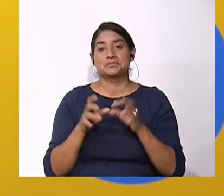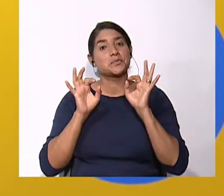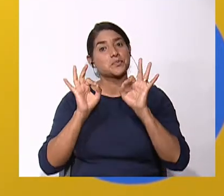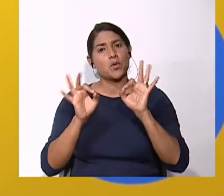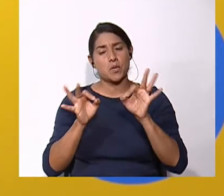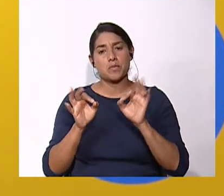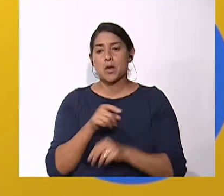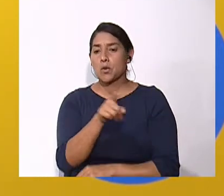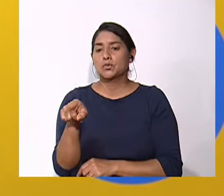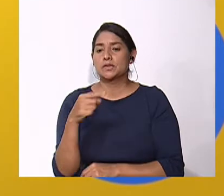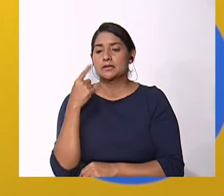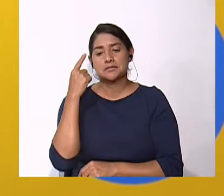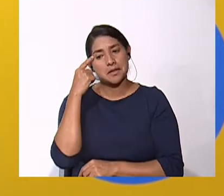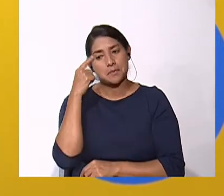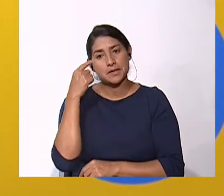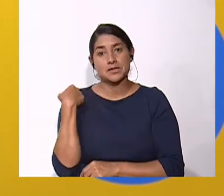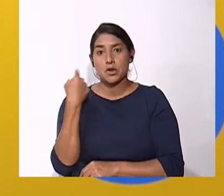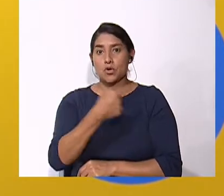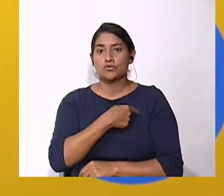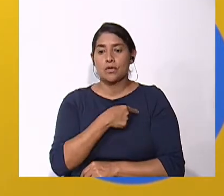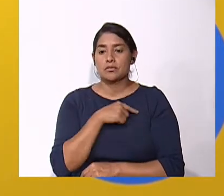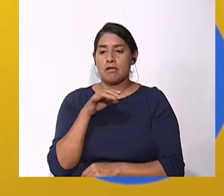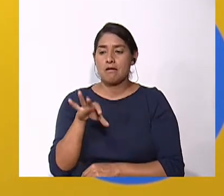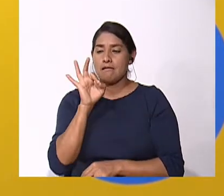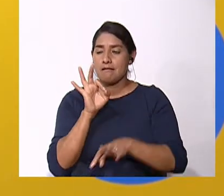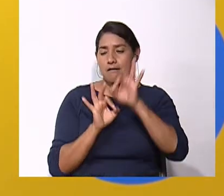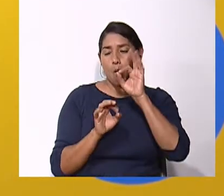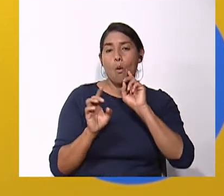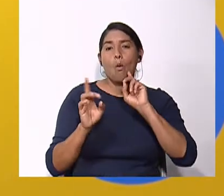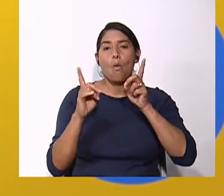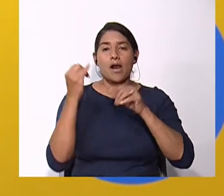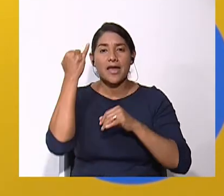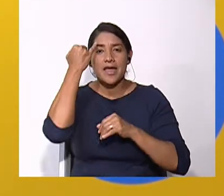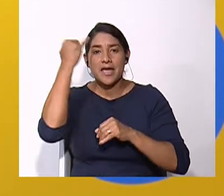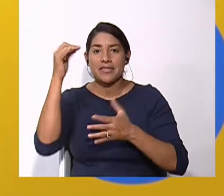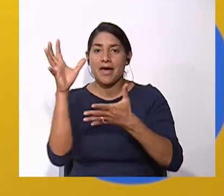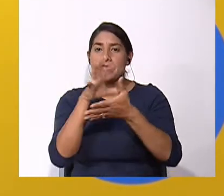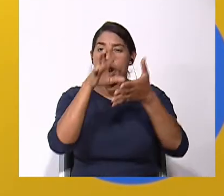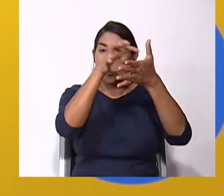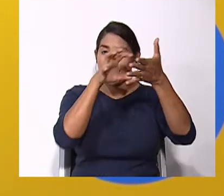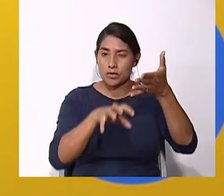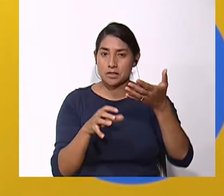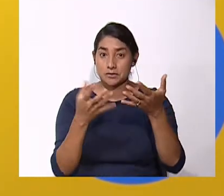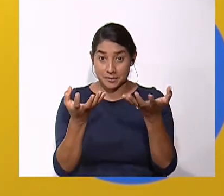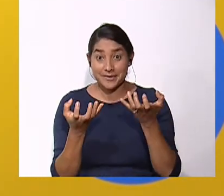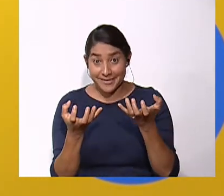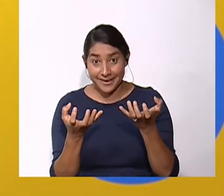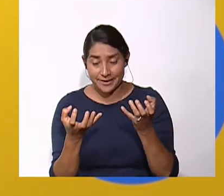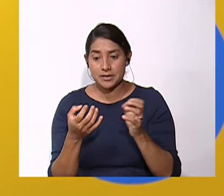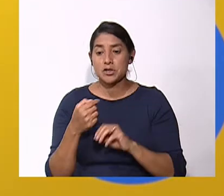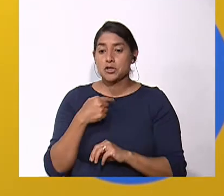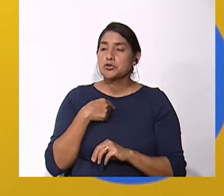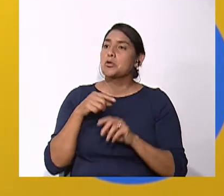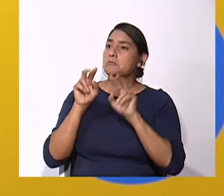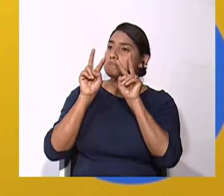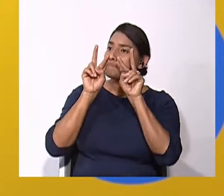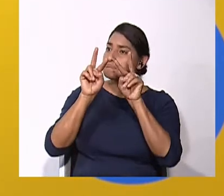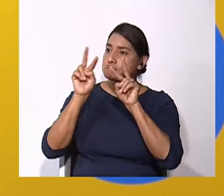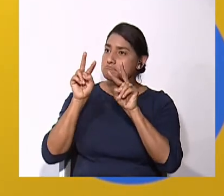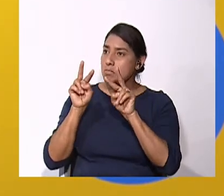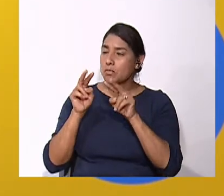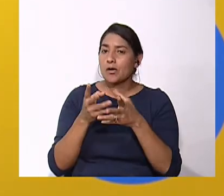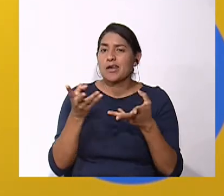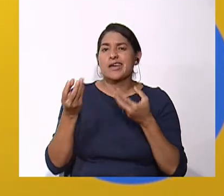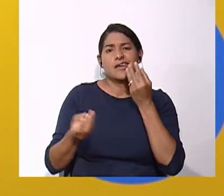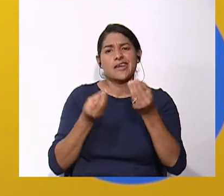¿Qué les parece entonces más bien si descubrimos la idea fundamental de algunos textos? Yo les voy a ir indicando qué